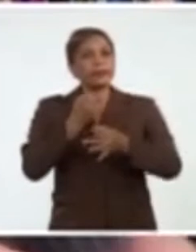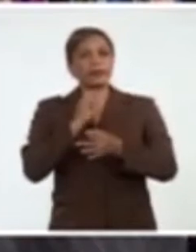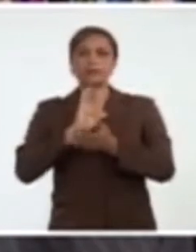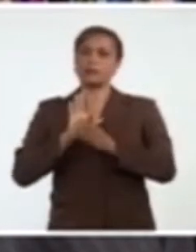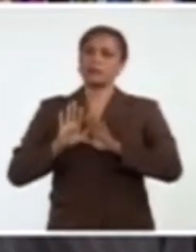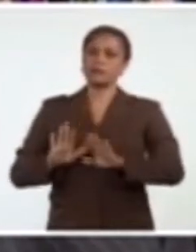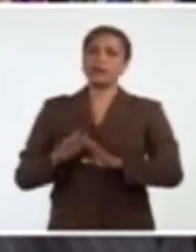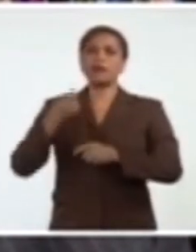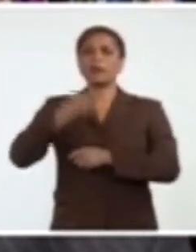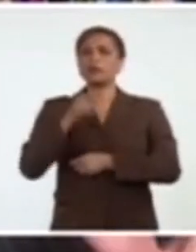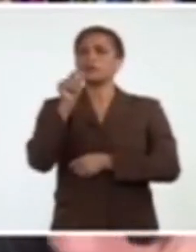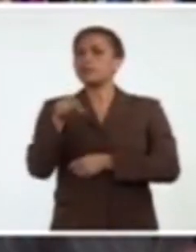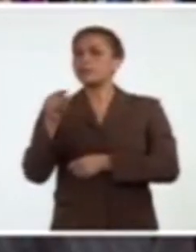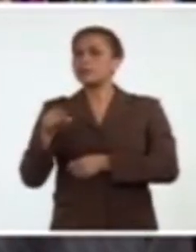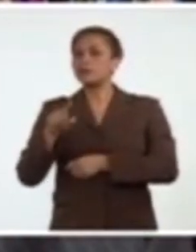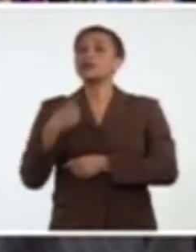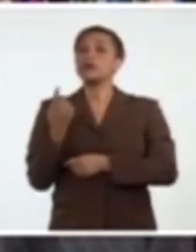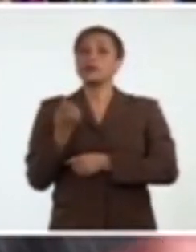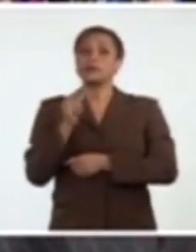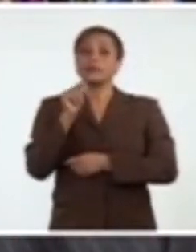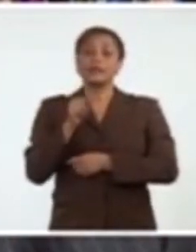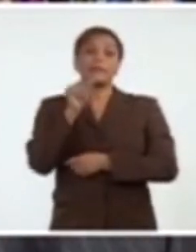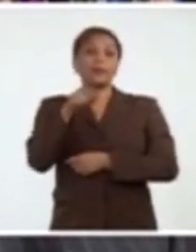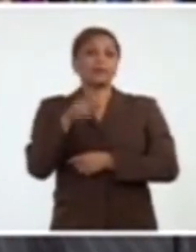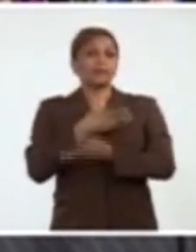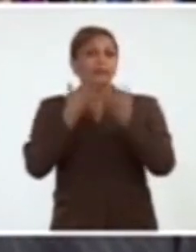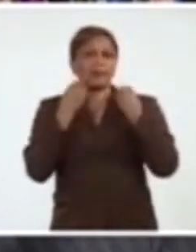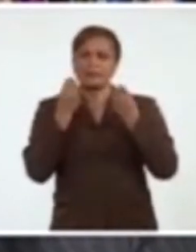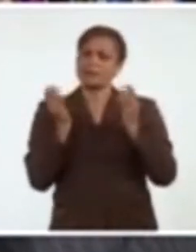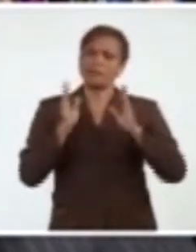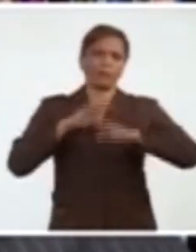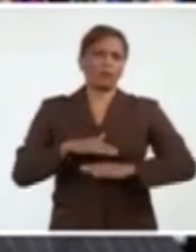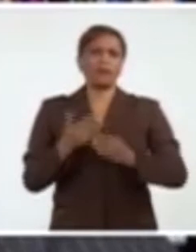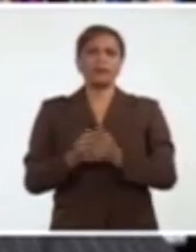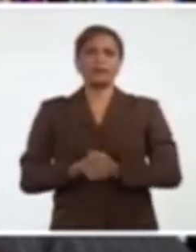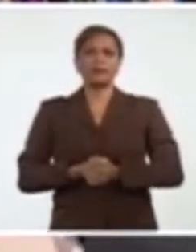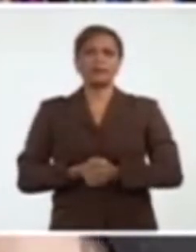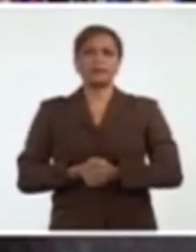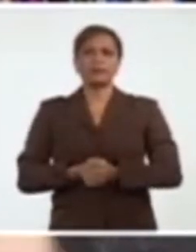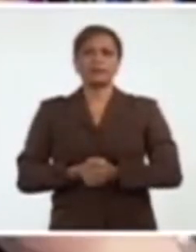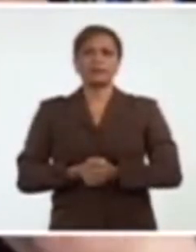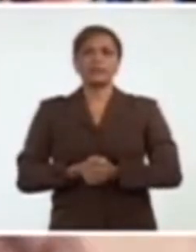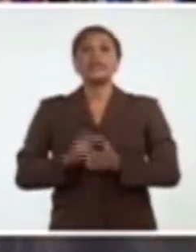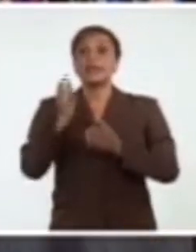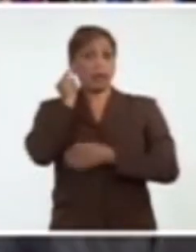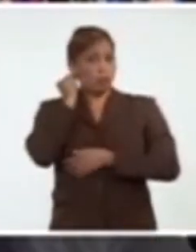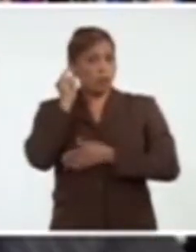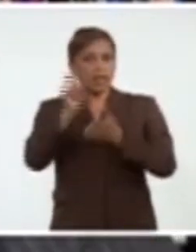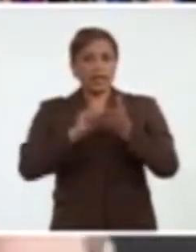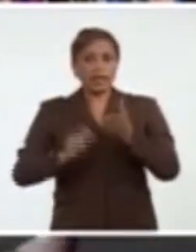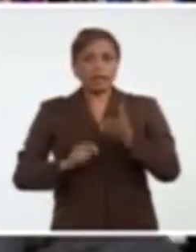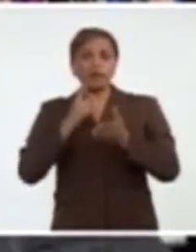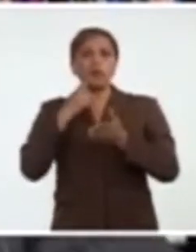los Derechos Humanos, sobre, cito, gente desaparecida. Judy Chun escribió: como ordenó